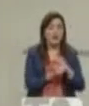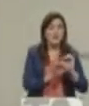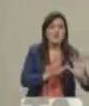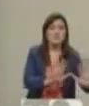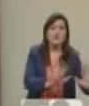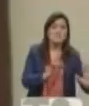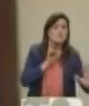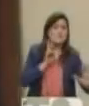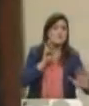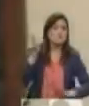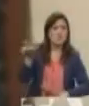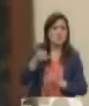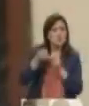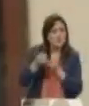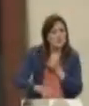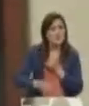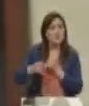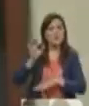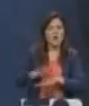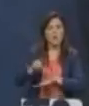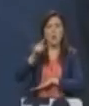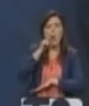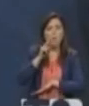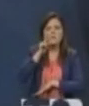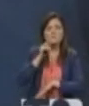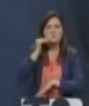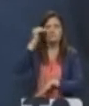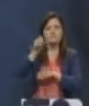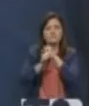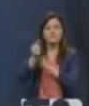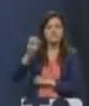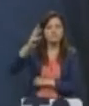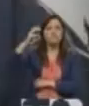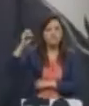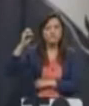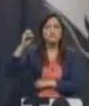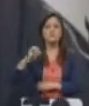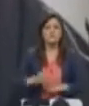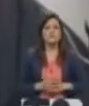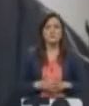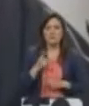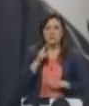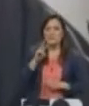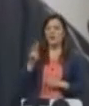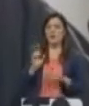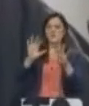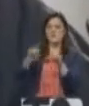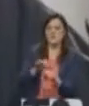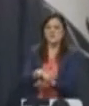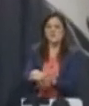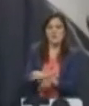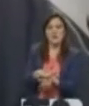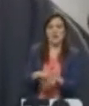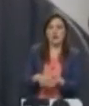años, como en el último caso registrado donde el responsable es un adulto de 60 años. Fue sorprendido, fue requerido por la